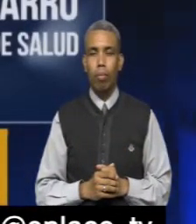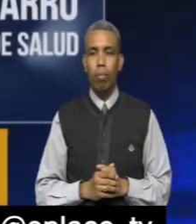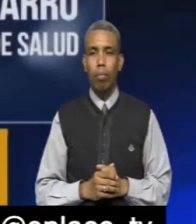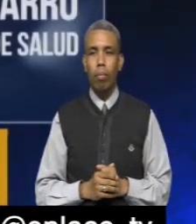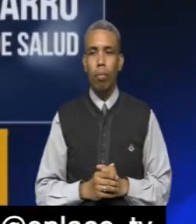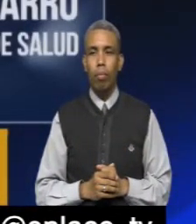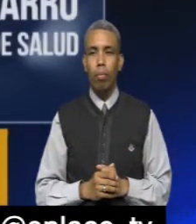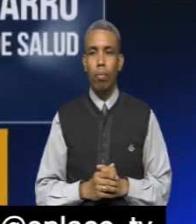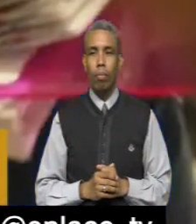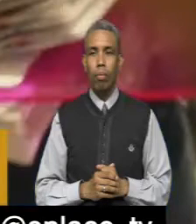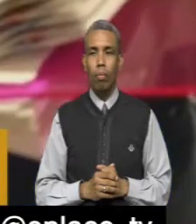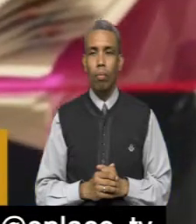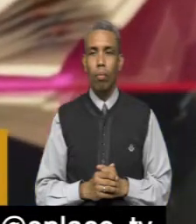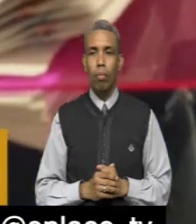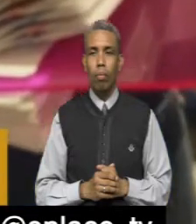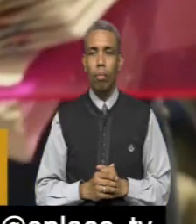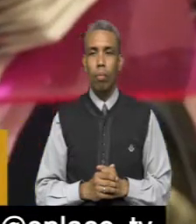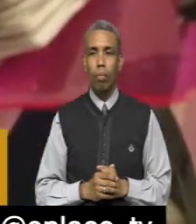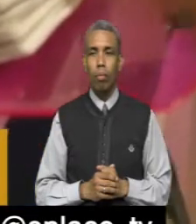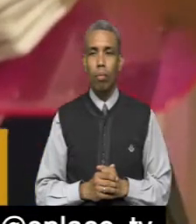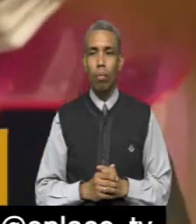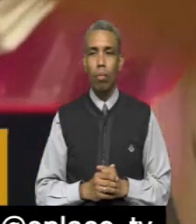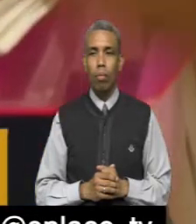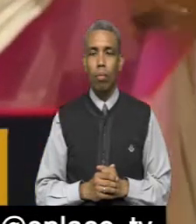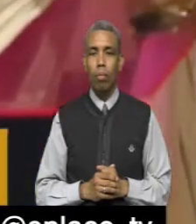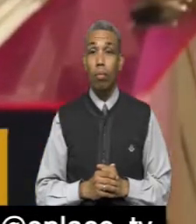les faltan cosas, que están cometiendo, digamos,